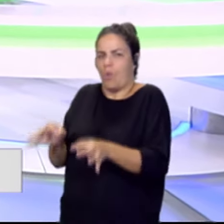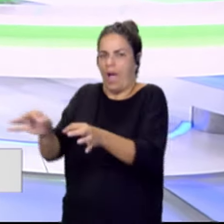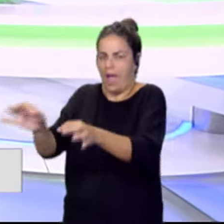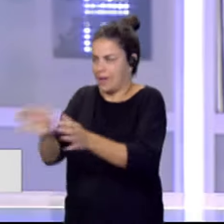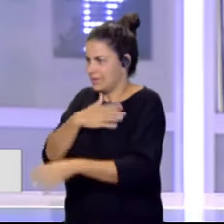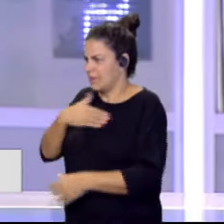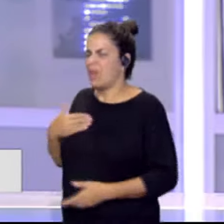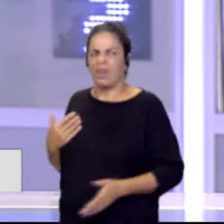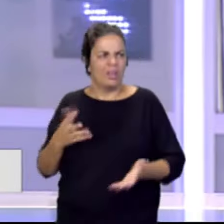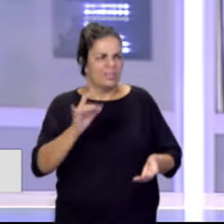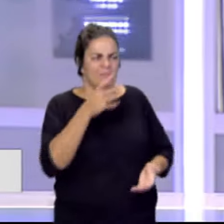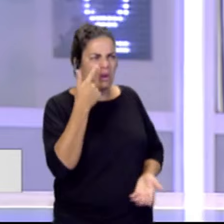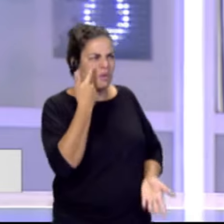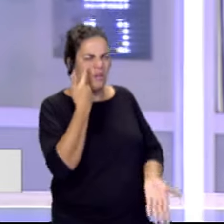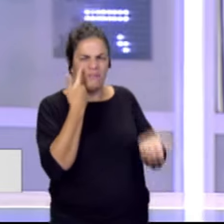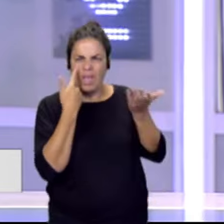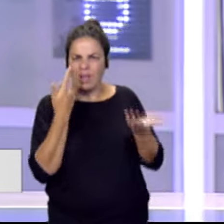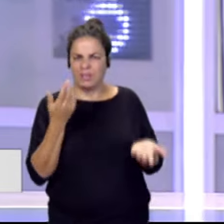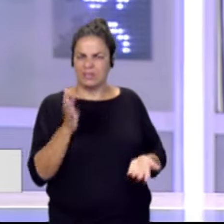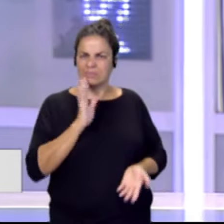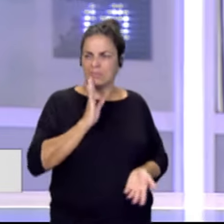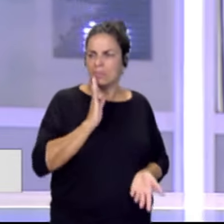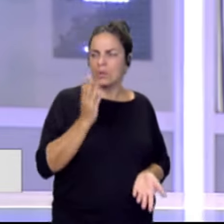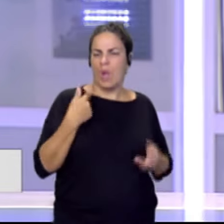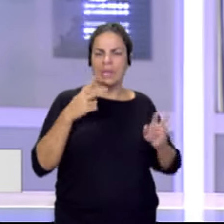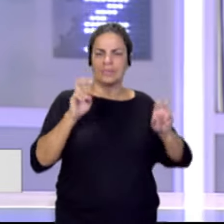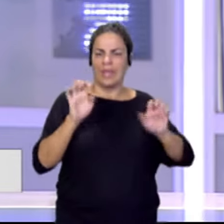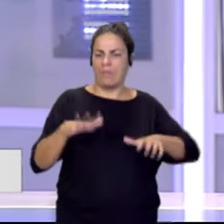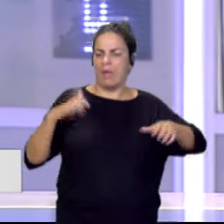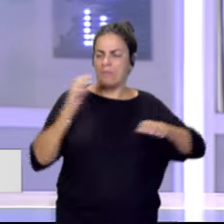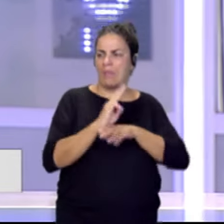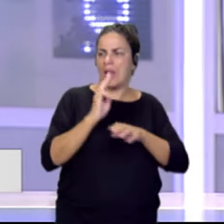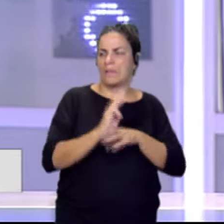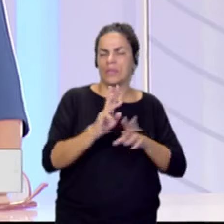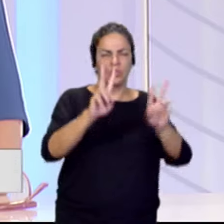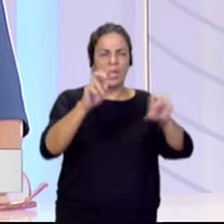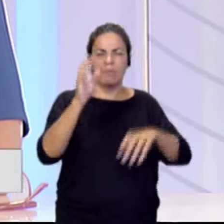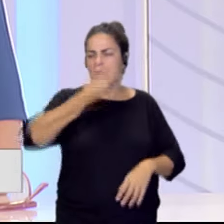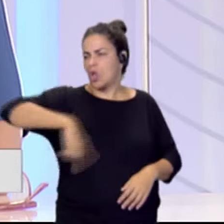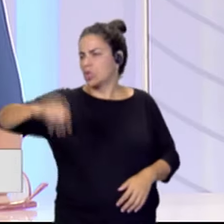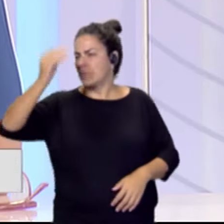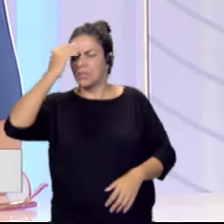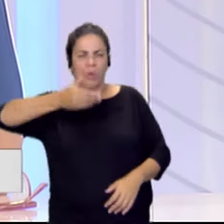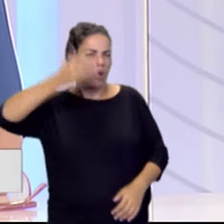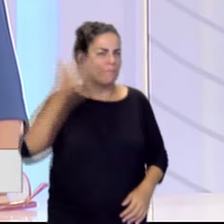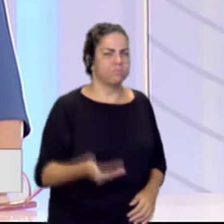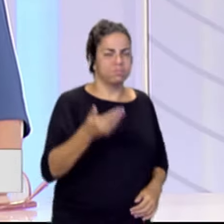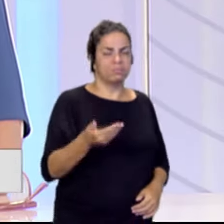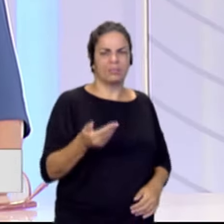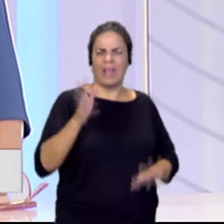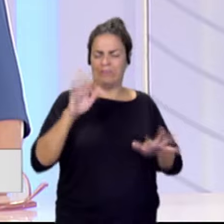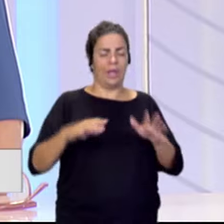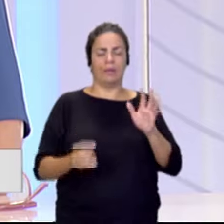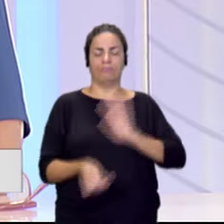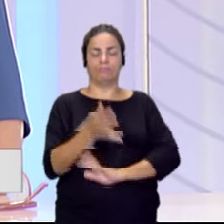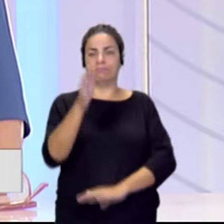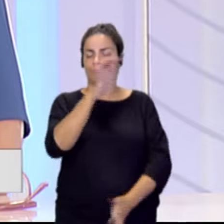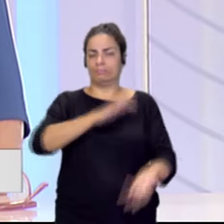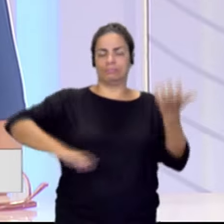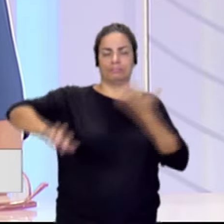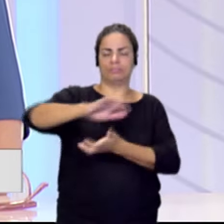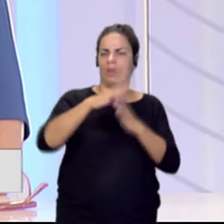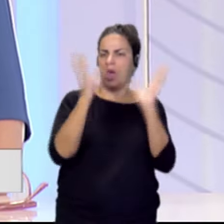ve, es lo que decíamos antes, cada asunto en el Parlamento que nos puede parecer crucial termina inmediatamente enredado sin ninguna posibilidad de llegar a